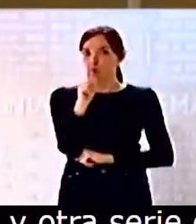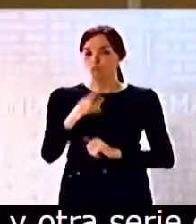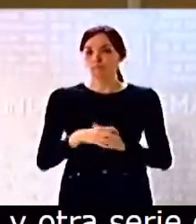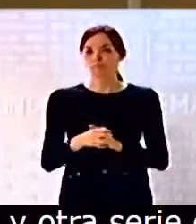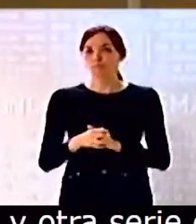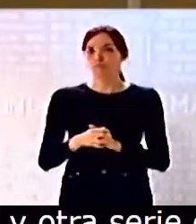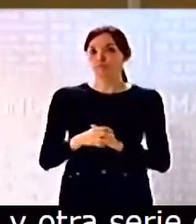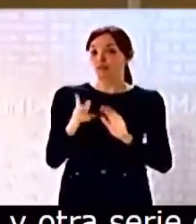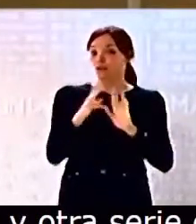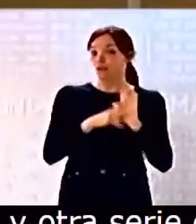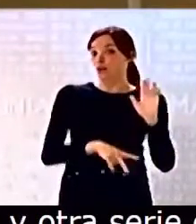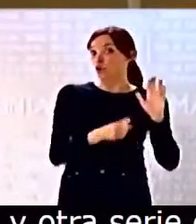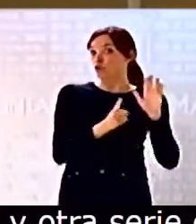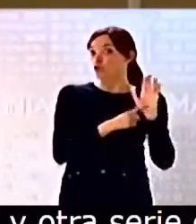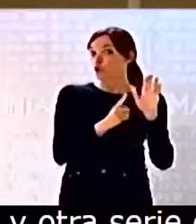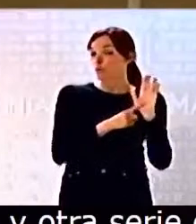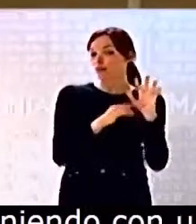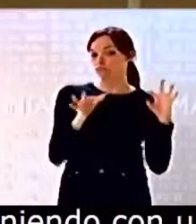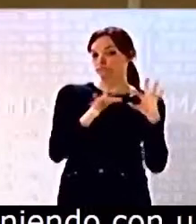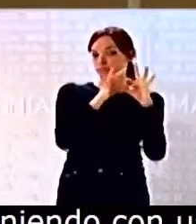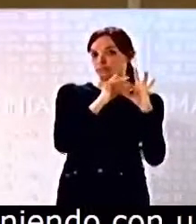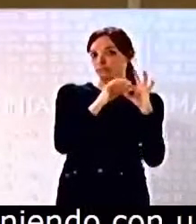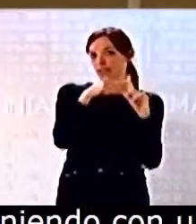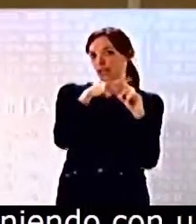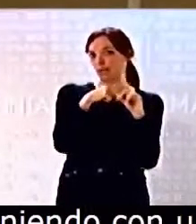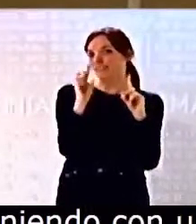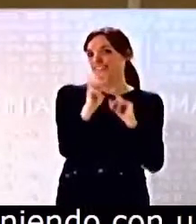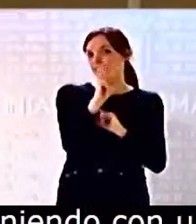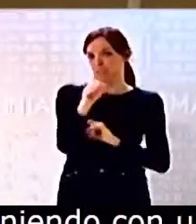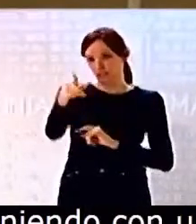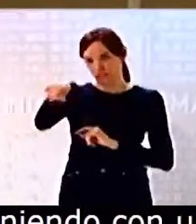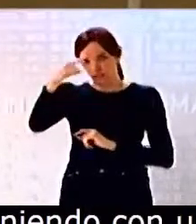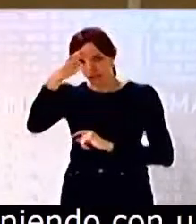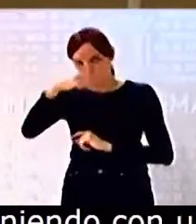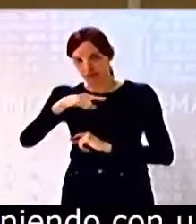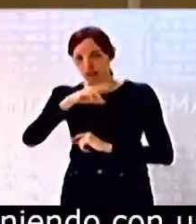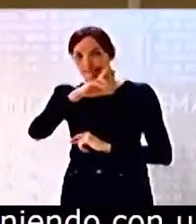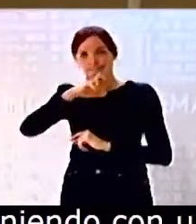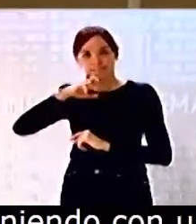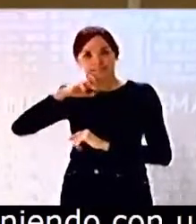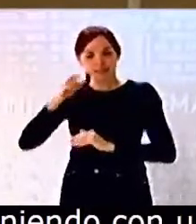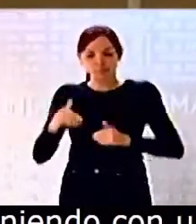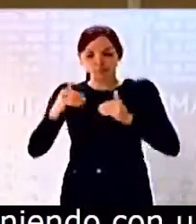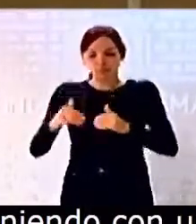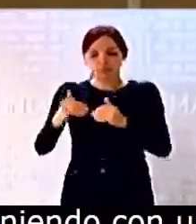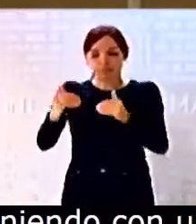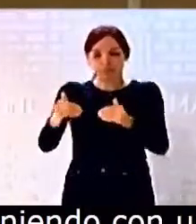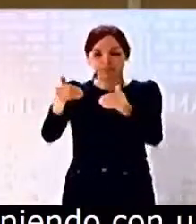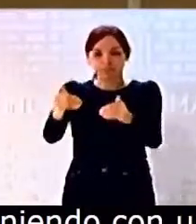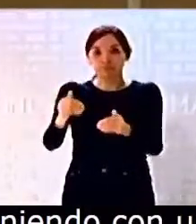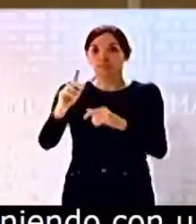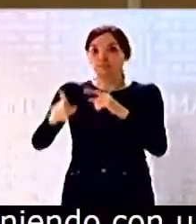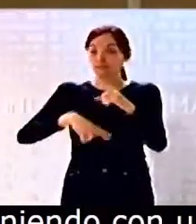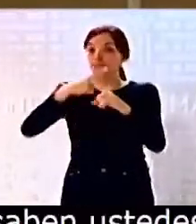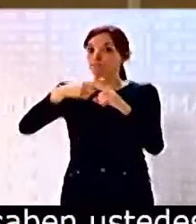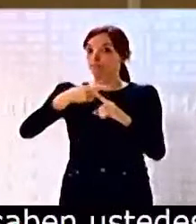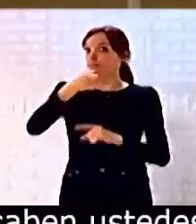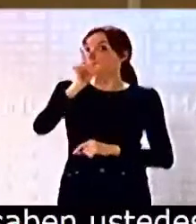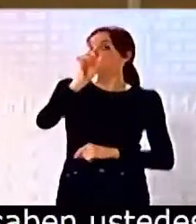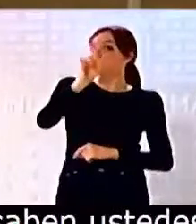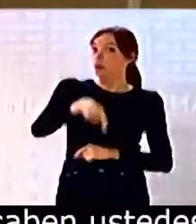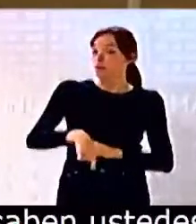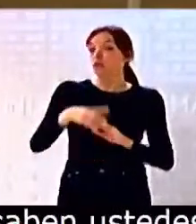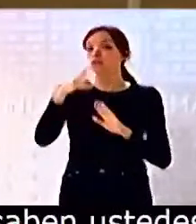correspondientes a un nivel de alerta 3, ya lo saben ustedes, y que además en la